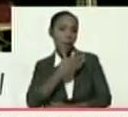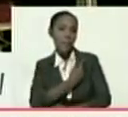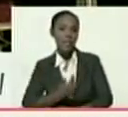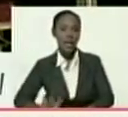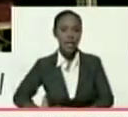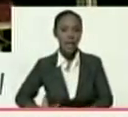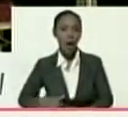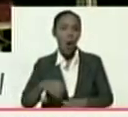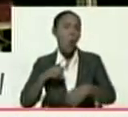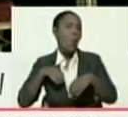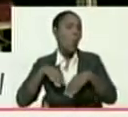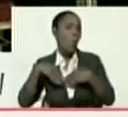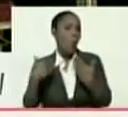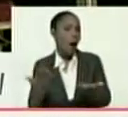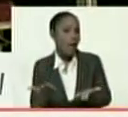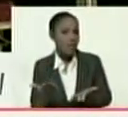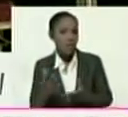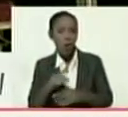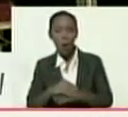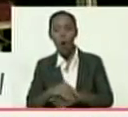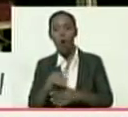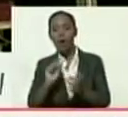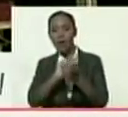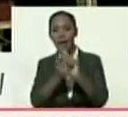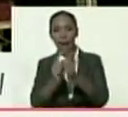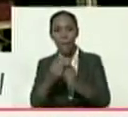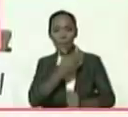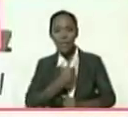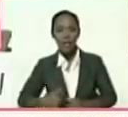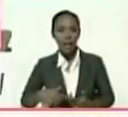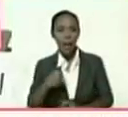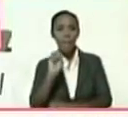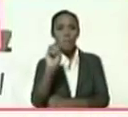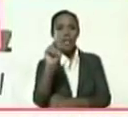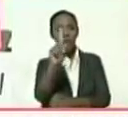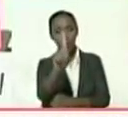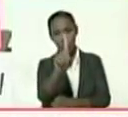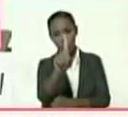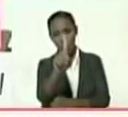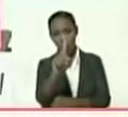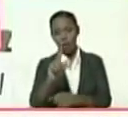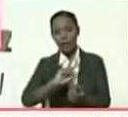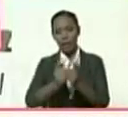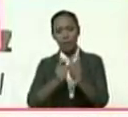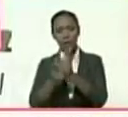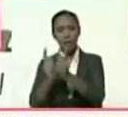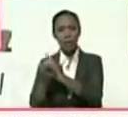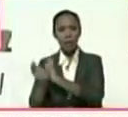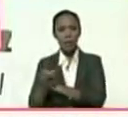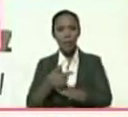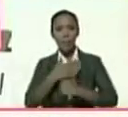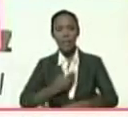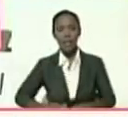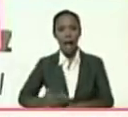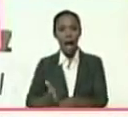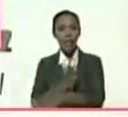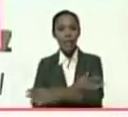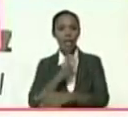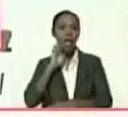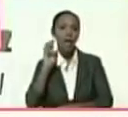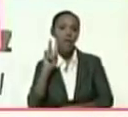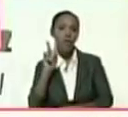¿Cuántos cambios presidenciales hubo? 21 en 27 años. Antes de Evo.